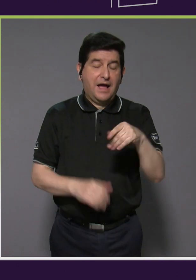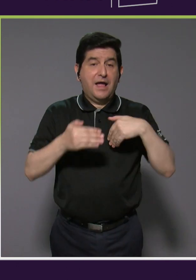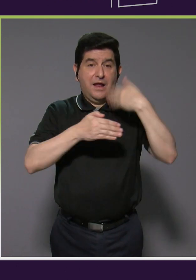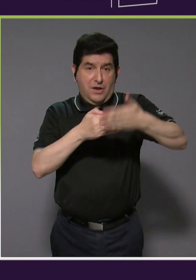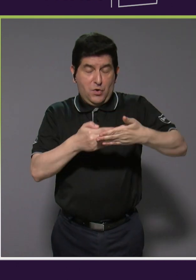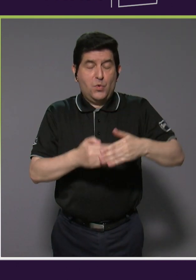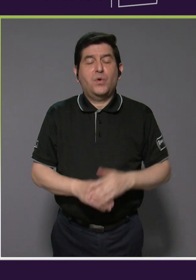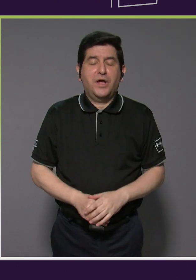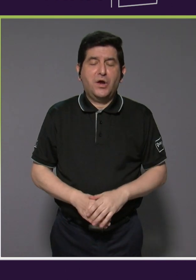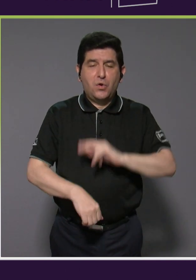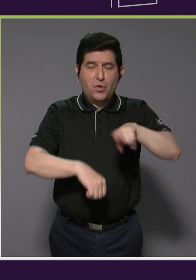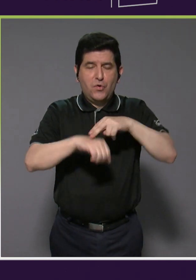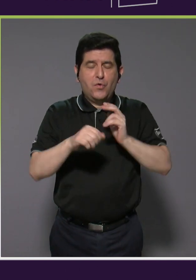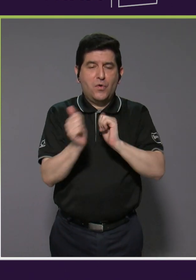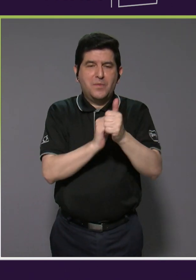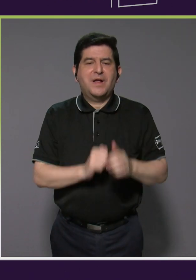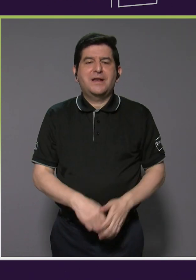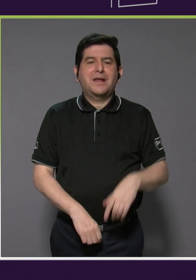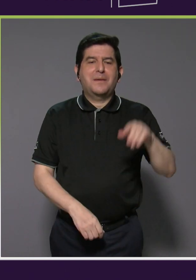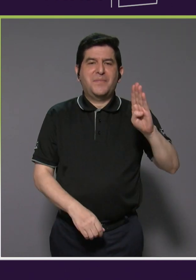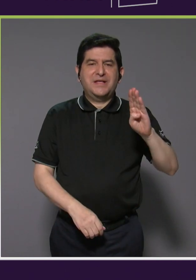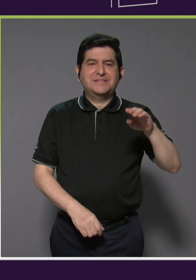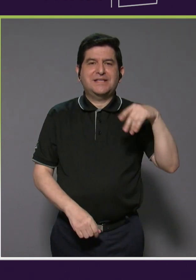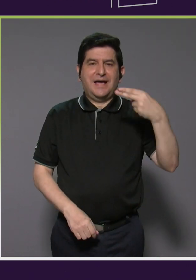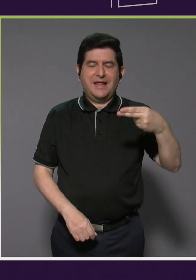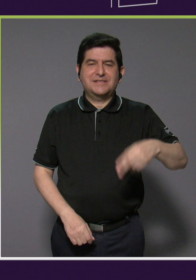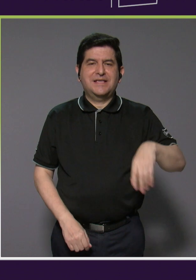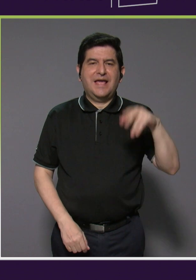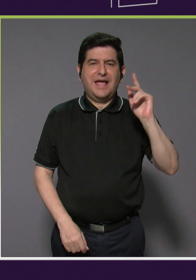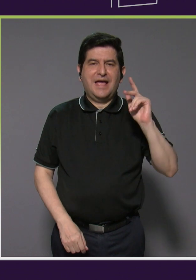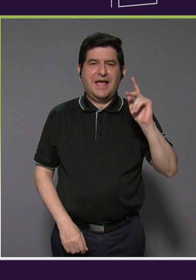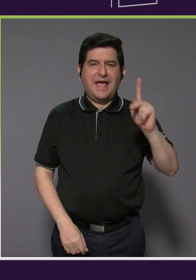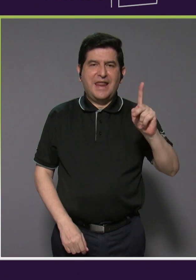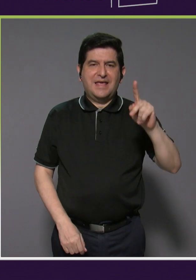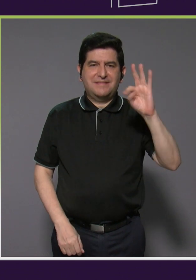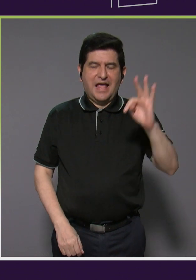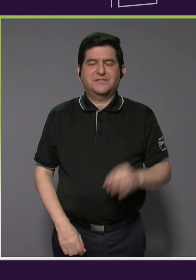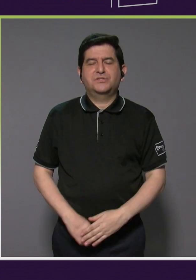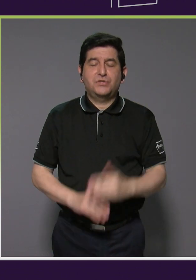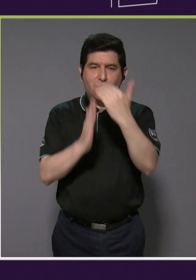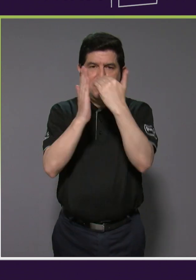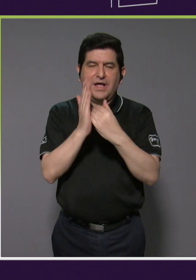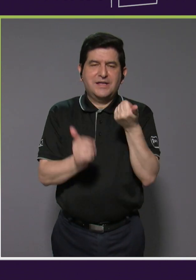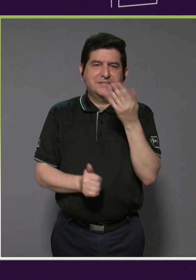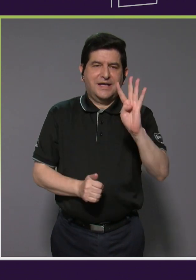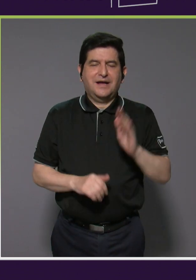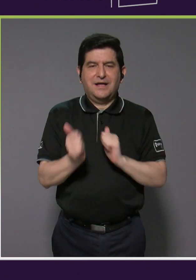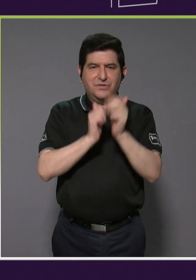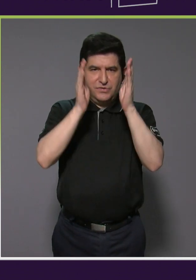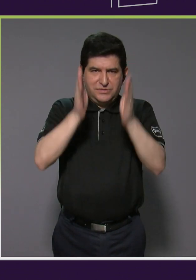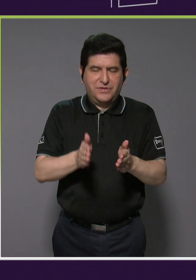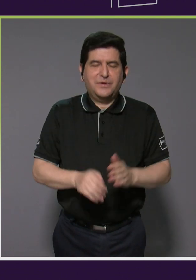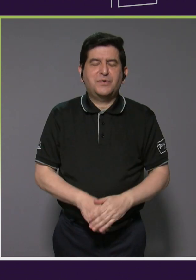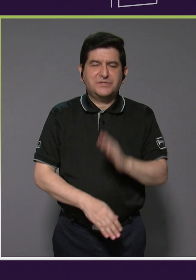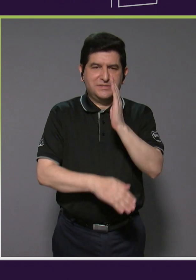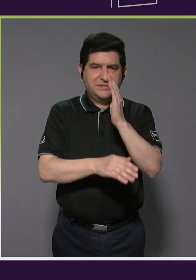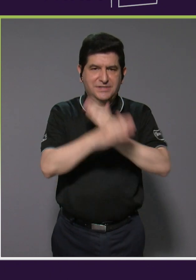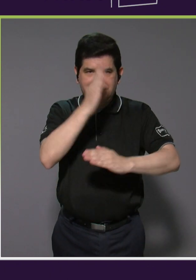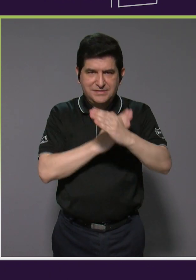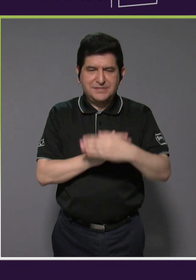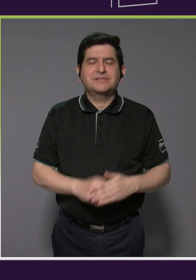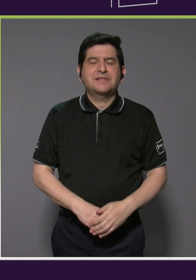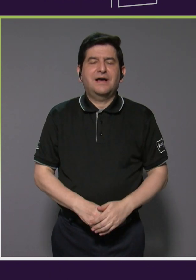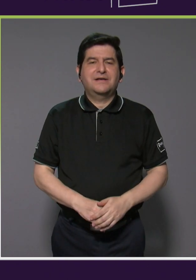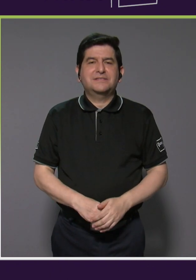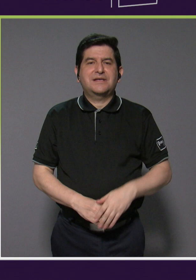los atletas convencionales Brisa Genesi y Kenneth Tencio. Mientras que a la lista de 14 para atletas becados se suman Henry